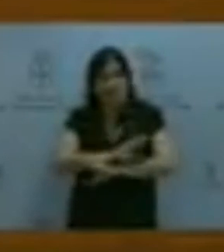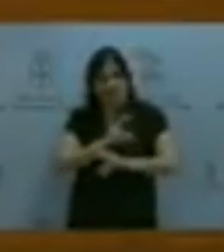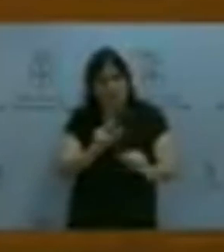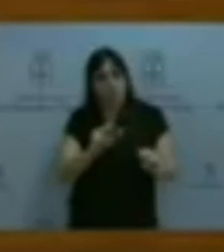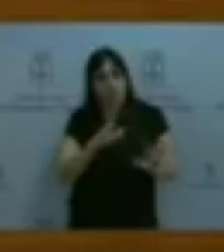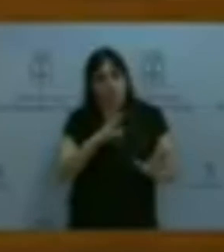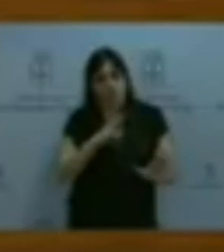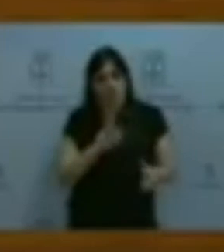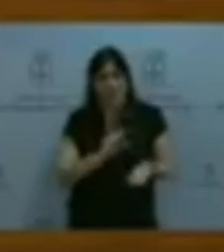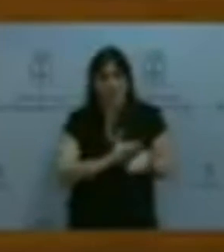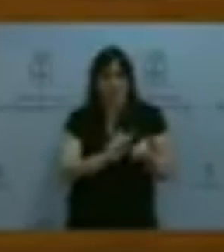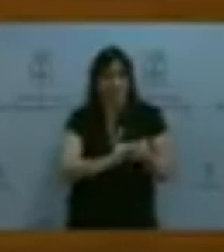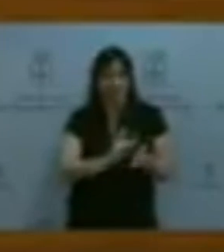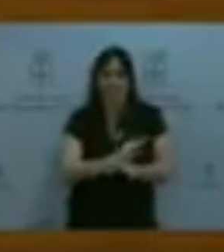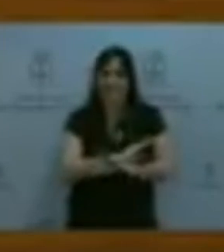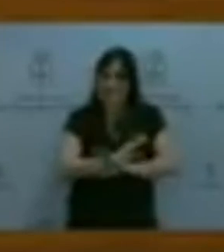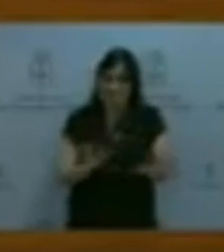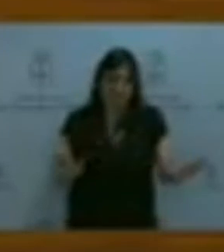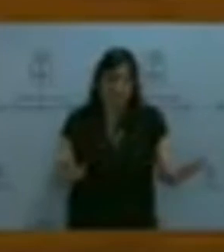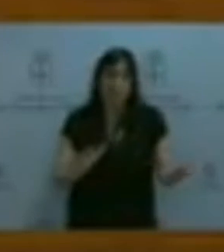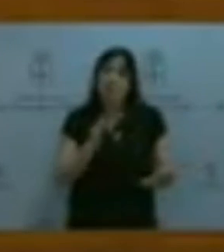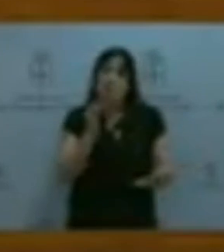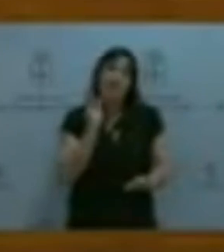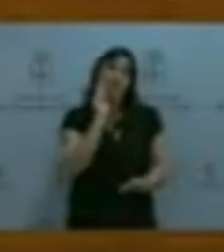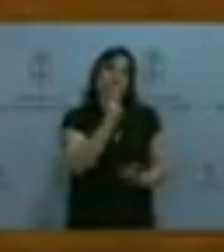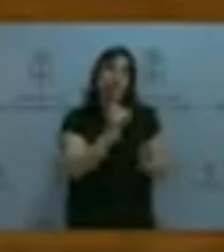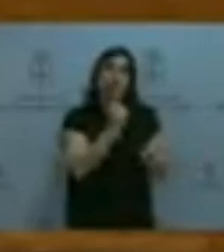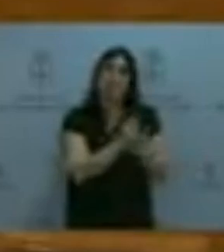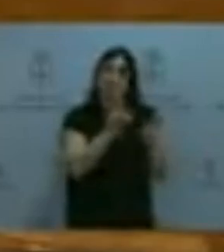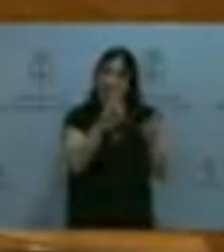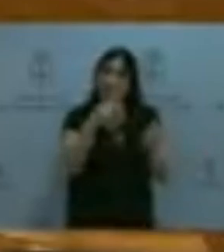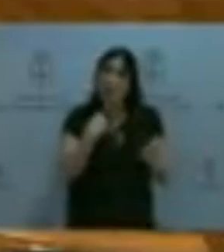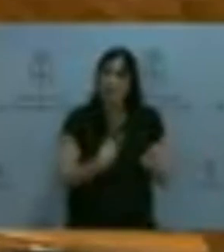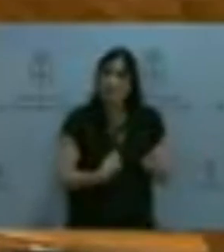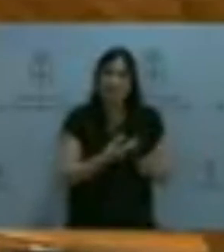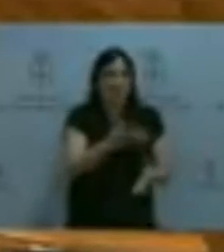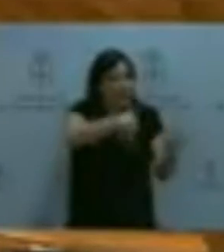les vuelva a preguntar por este tema, no siga esquivando balones. Por lo menos,